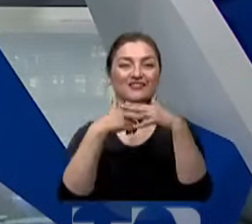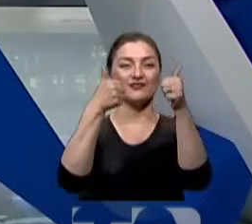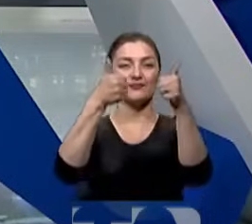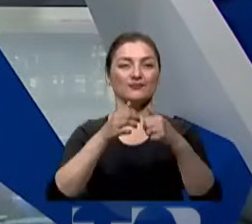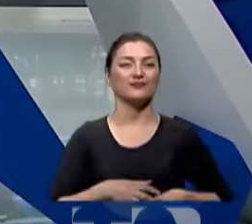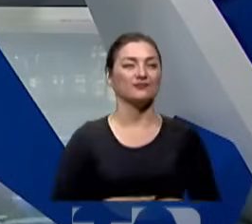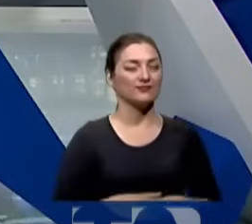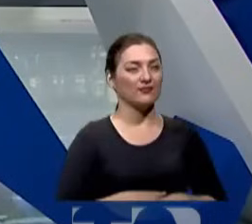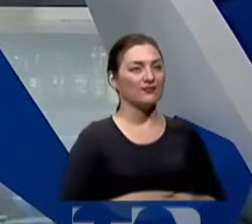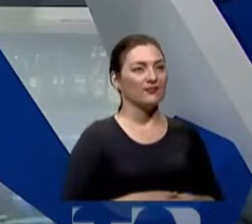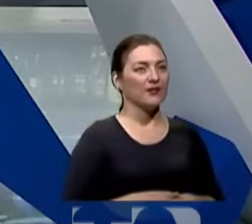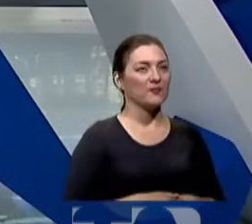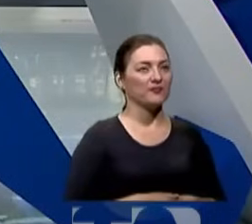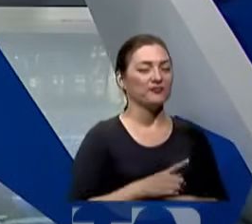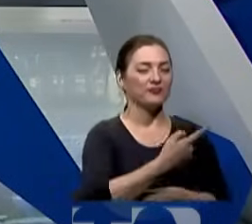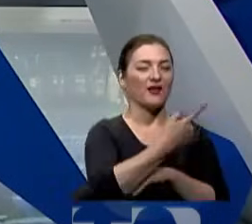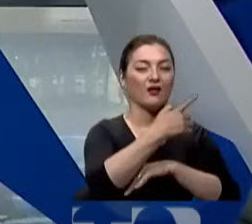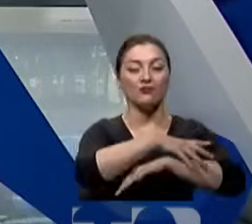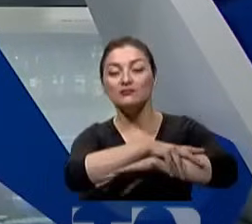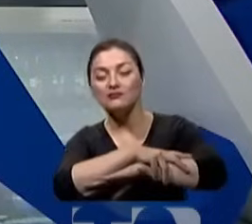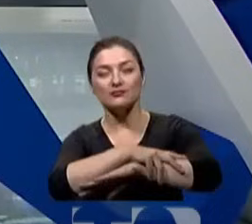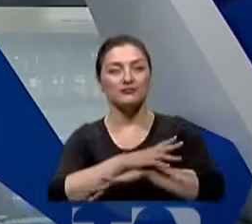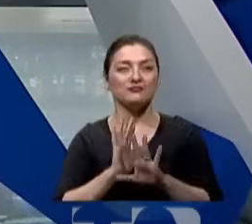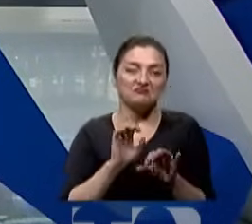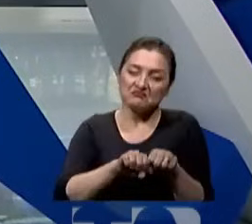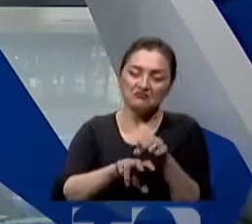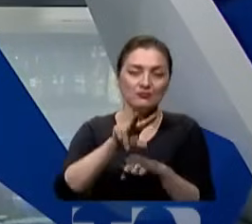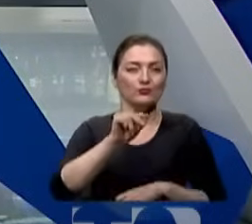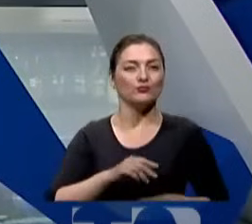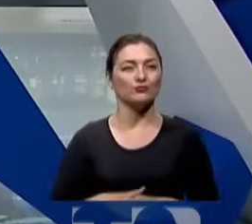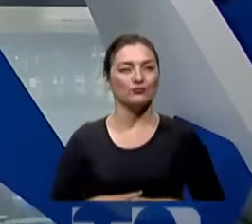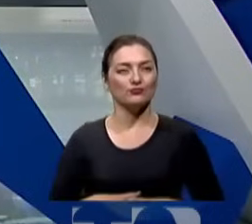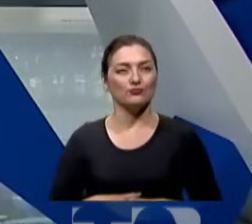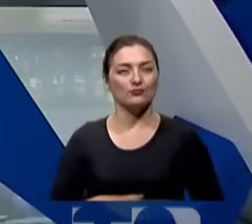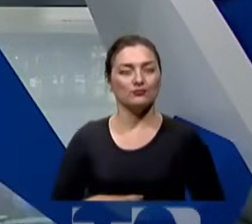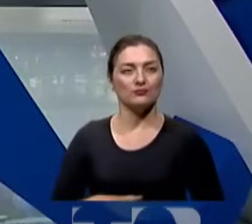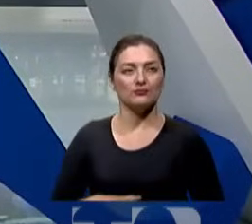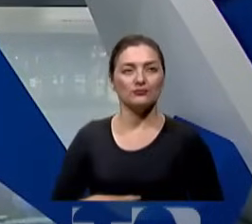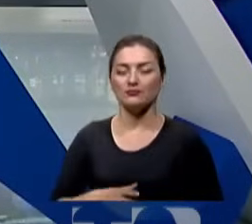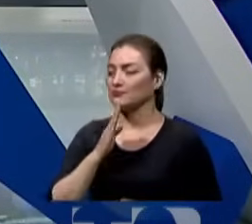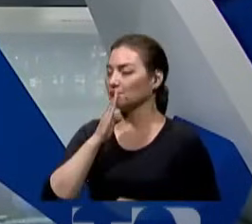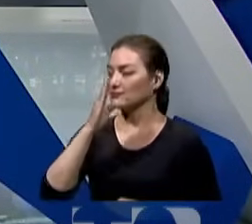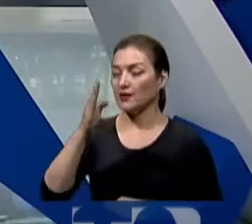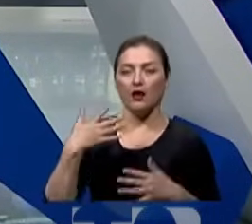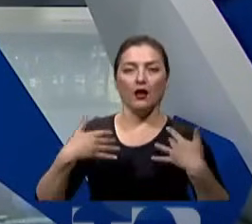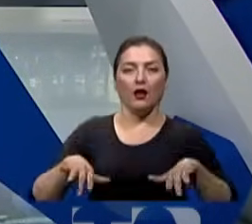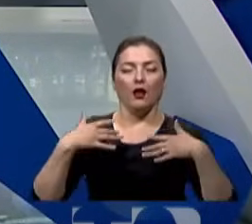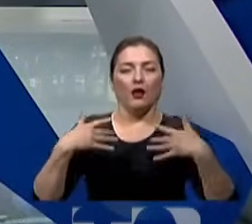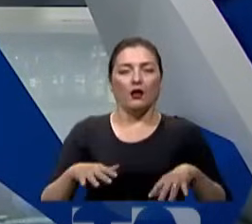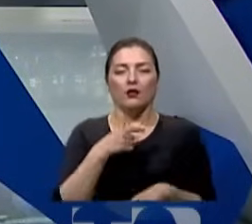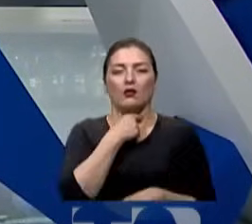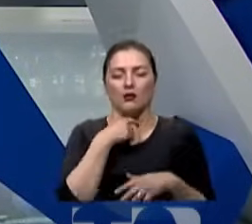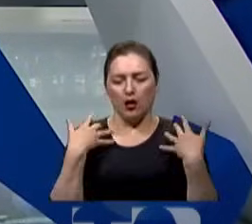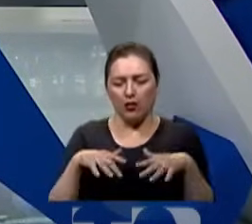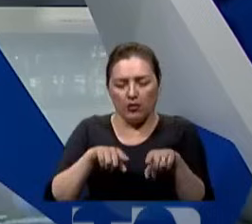¿no? Está bien. Un dita en el balcón no hace daño a nadie. Nada de chiripa, bien ganado. Sí, pero siempre las eliminaciones nos ponen súper